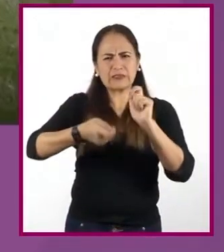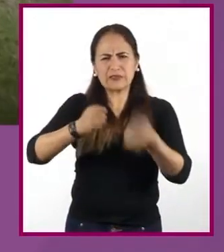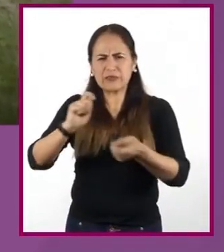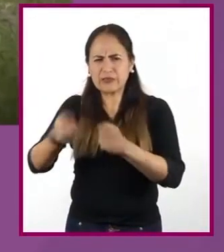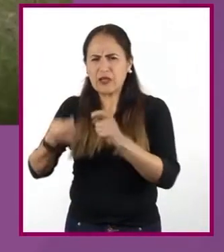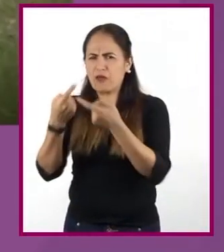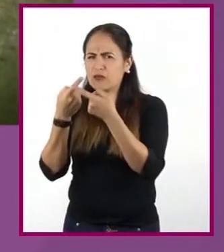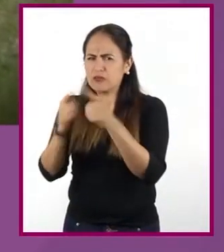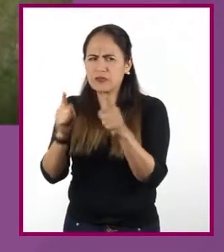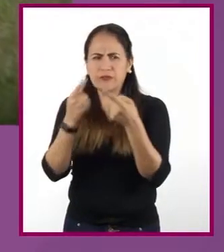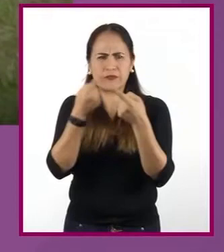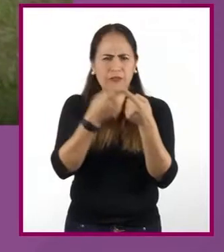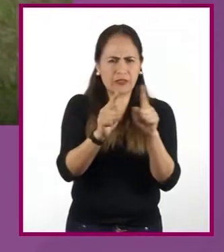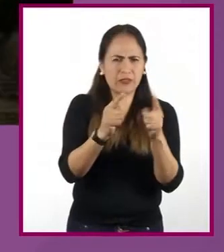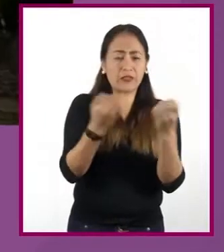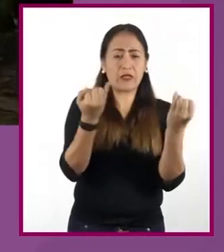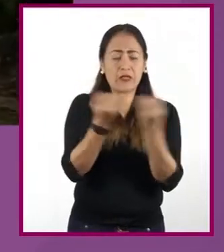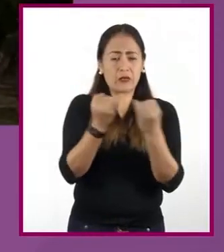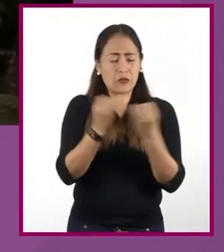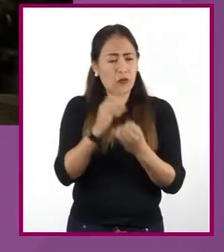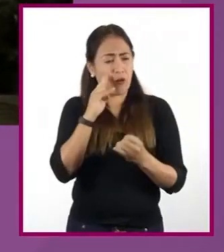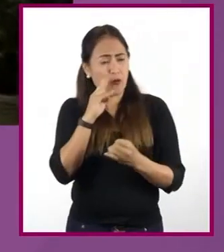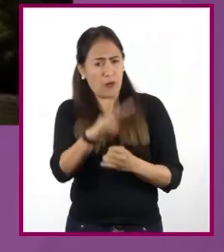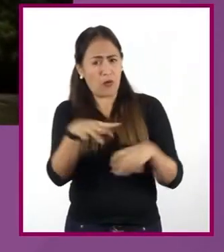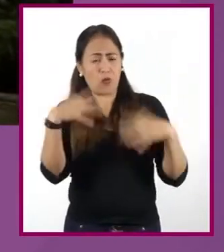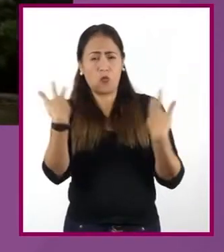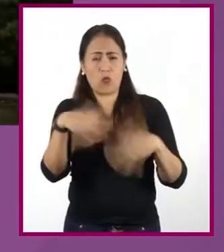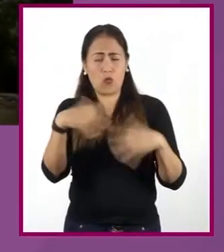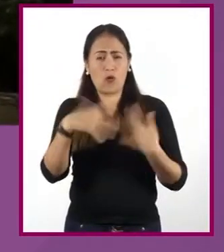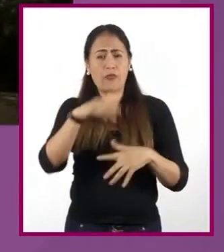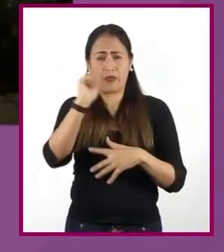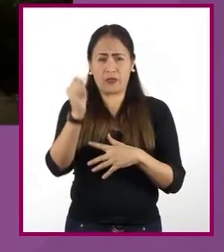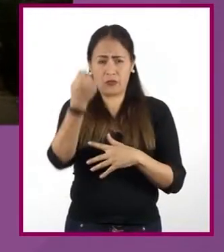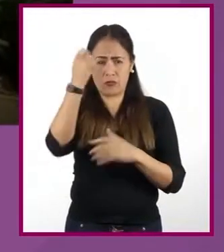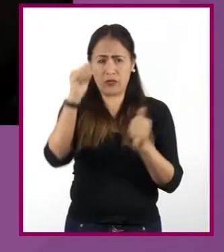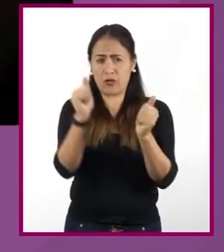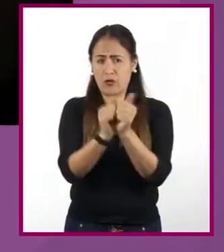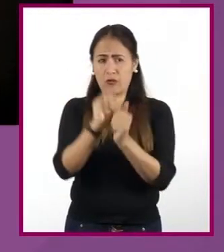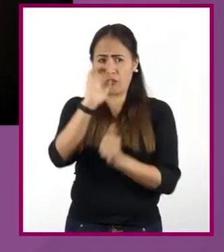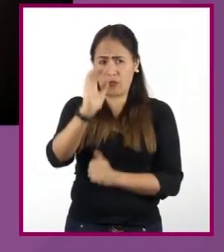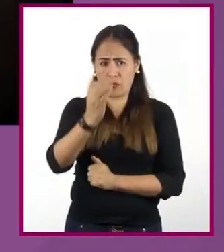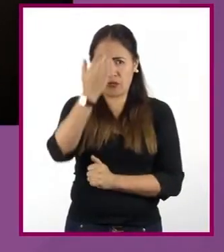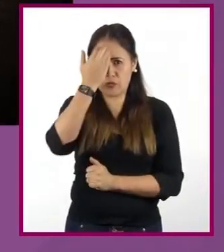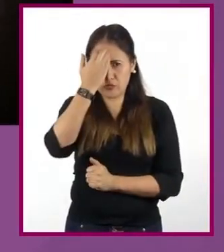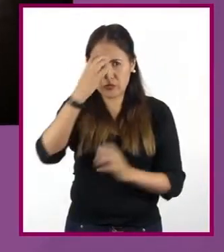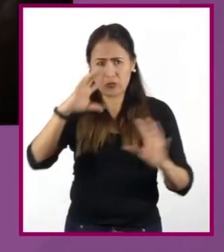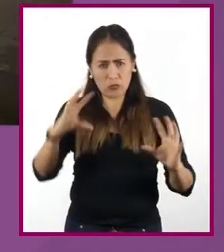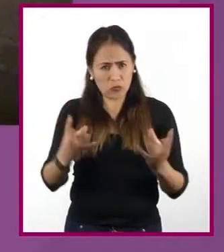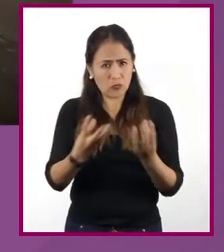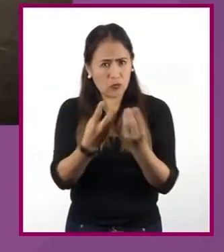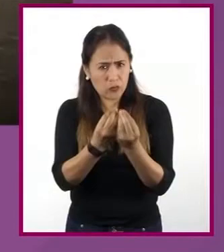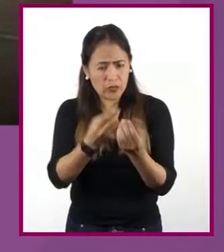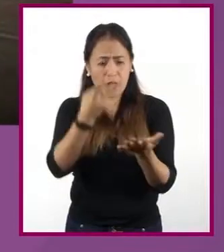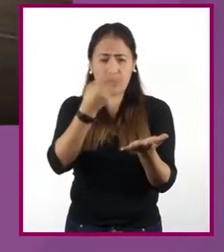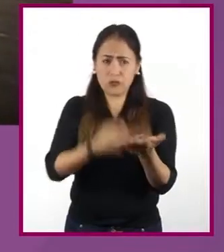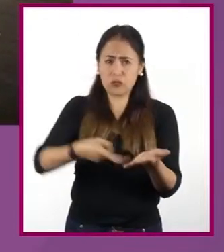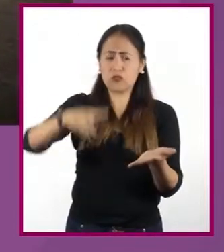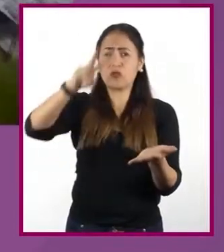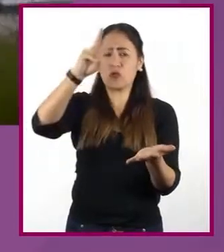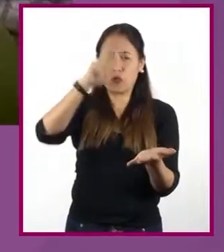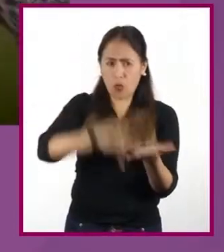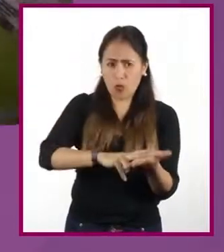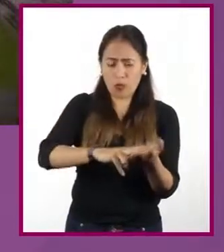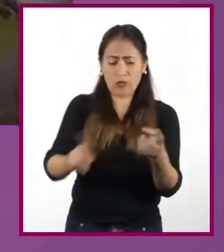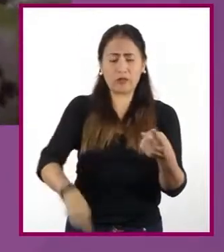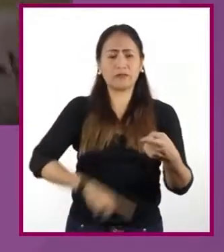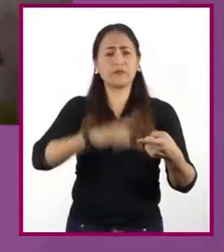y niveles de abstracción, tecnología y conocimiento. Se observa una dualidad articulada que presenta,